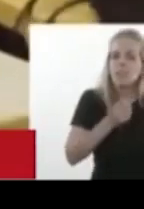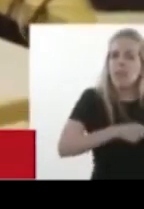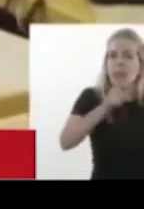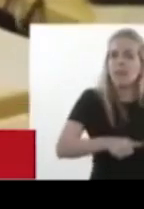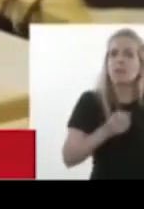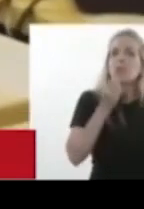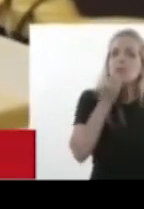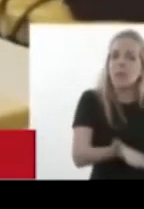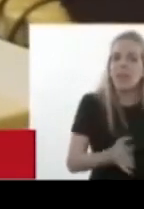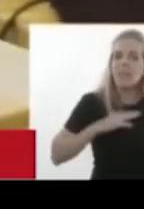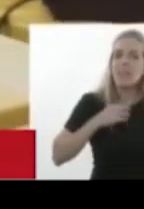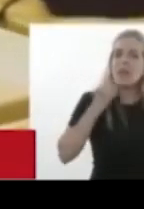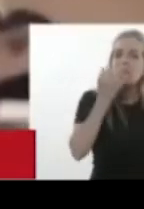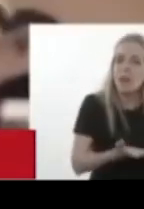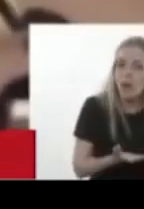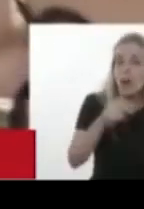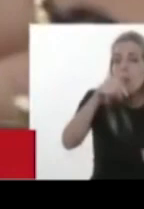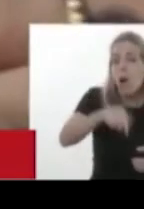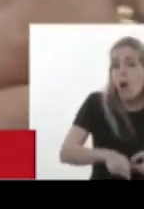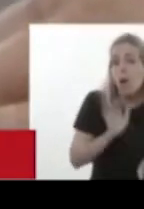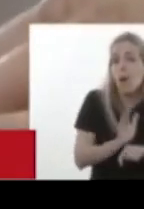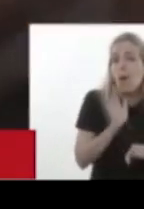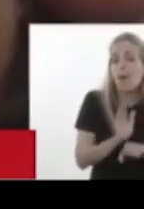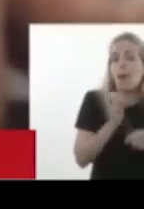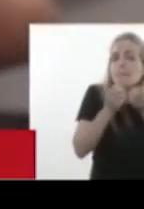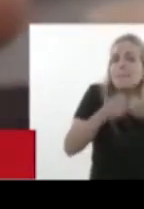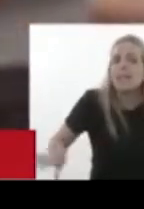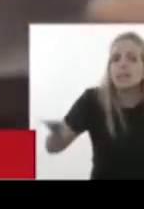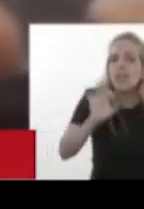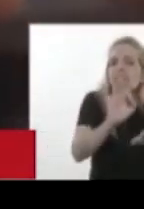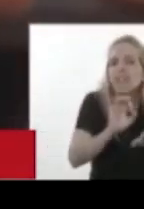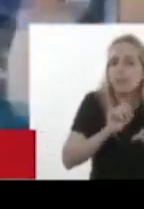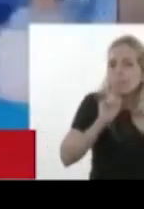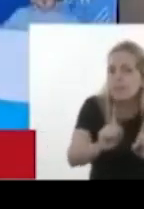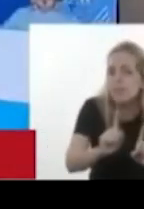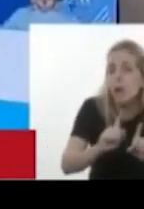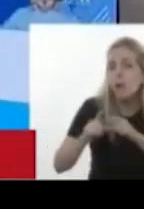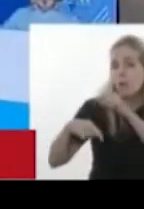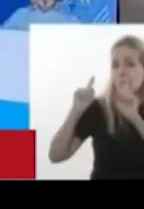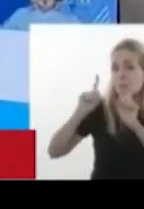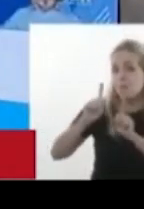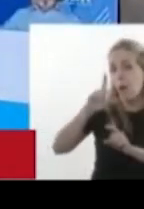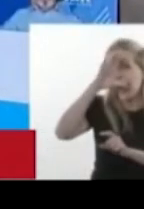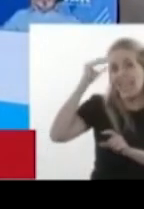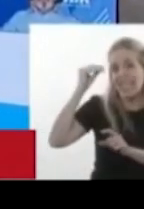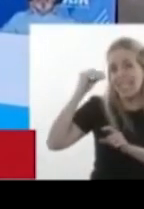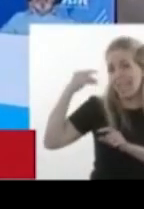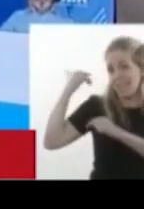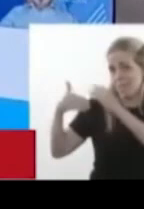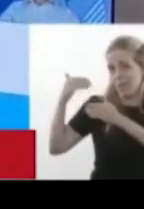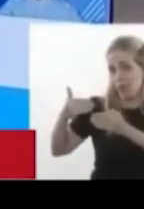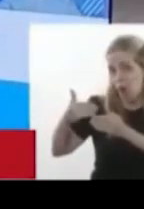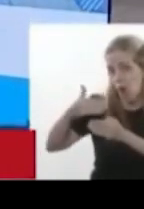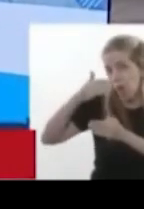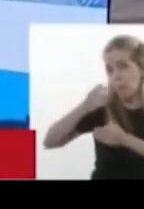verdad lo que estamos hoy empezando es volver, continuar aquello que empezó Cristina, que discontinuó